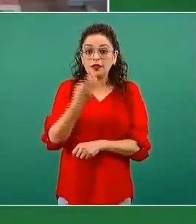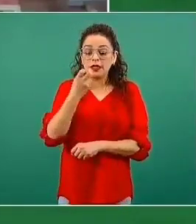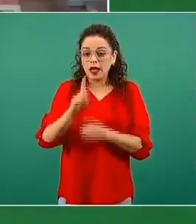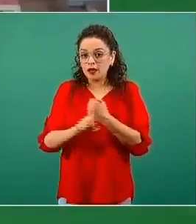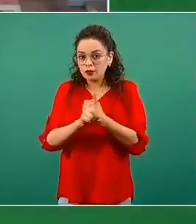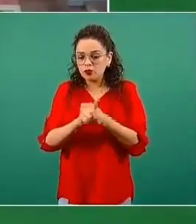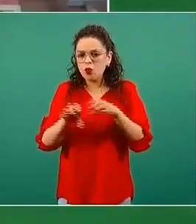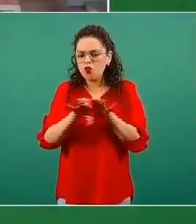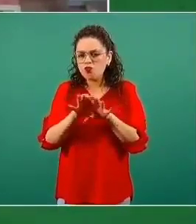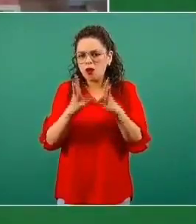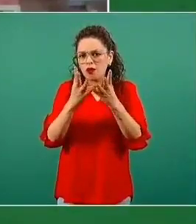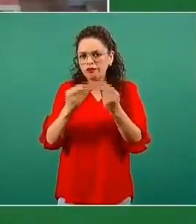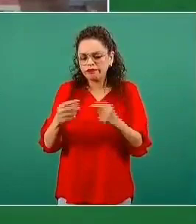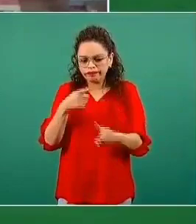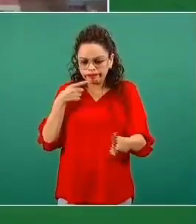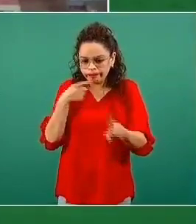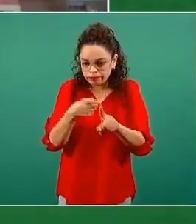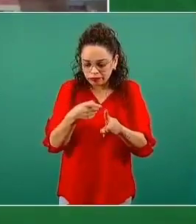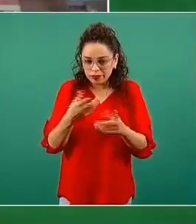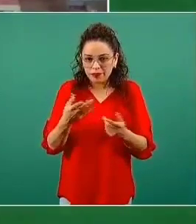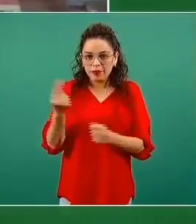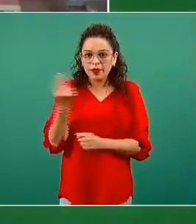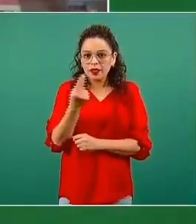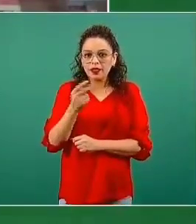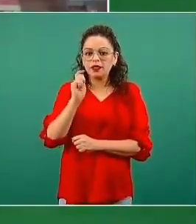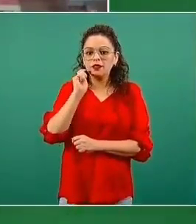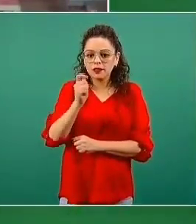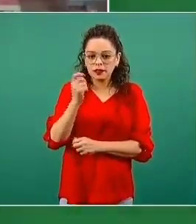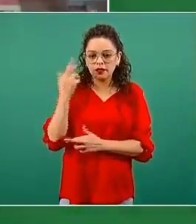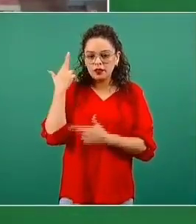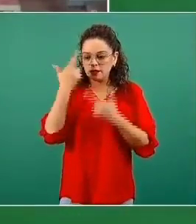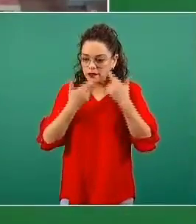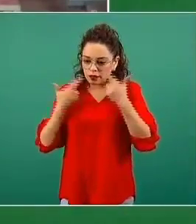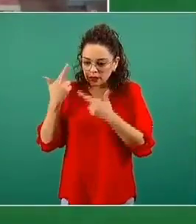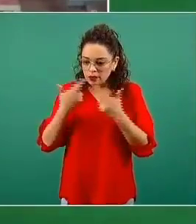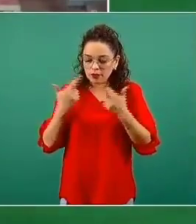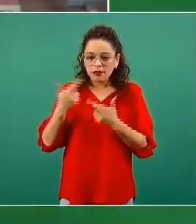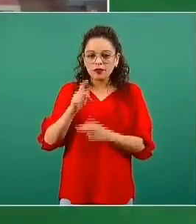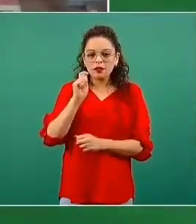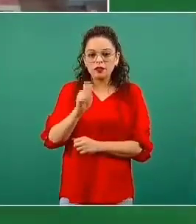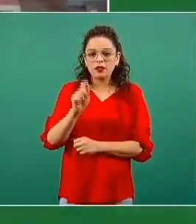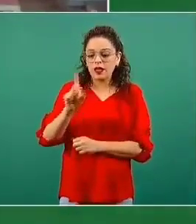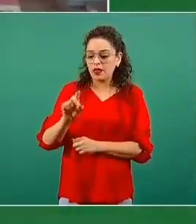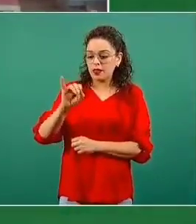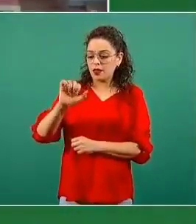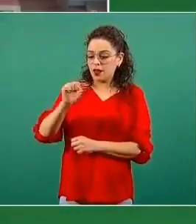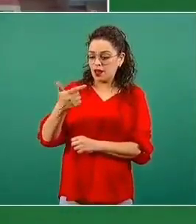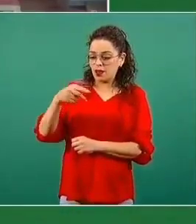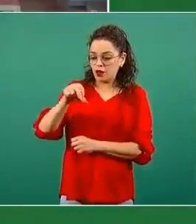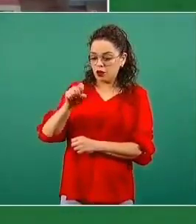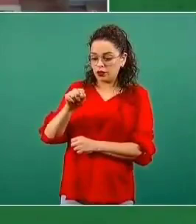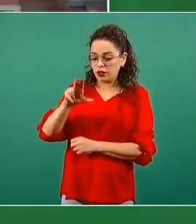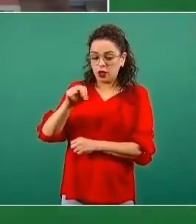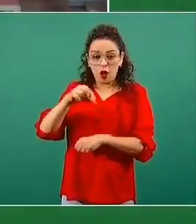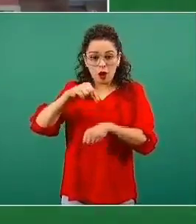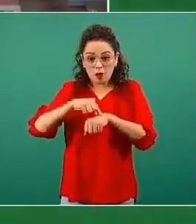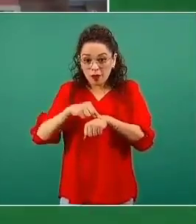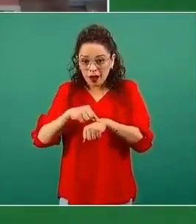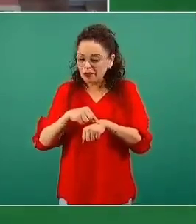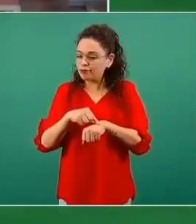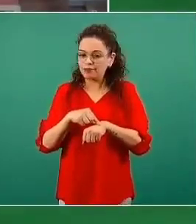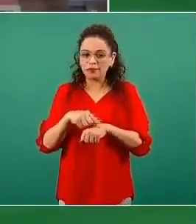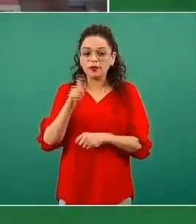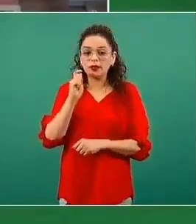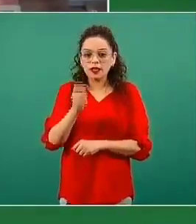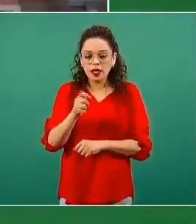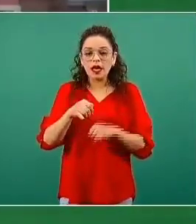la necesidad de seguir manteniendo diagnósticos actualizados, no solo de diagnósticos médicos, sino de datos, una continua